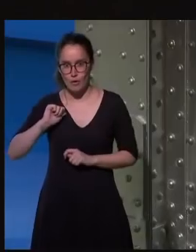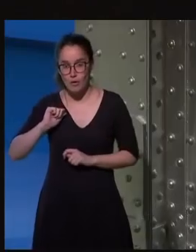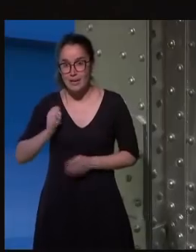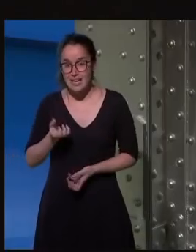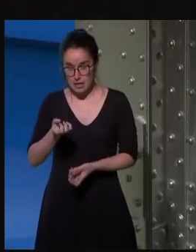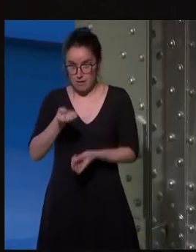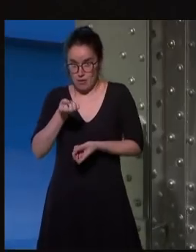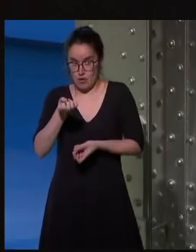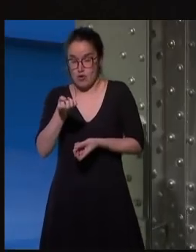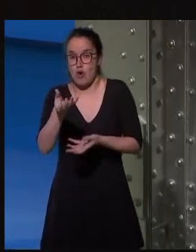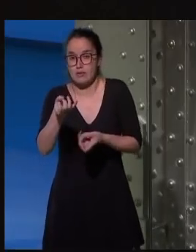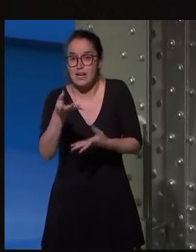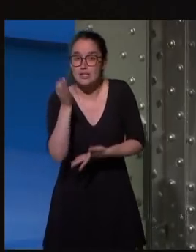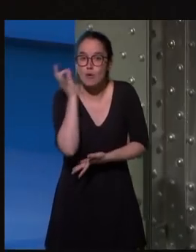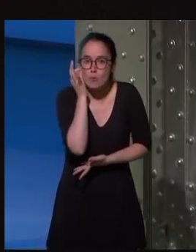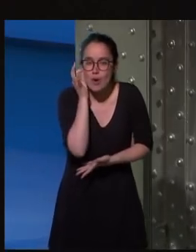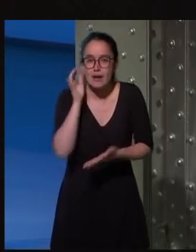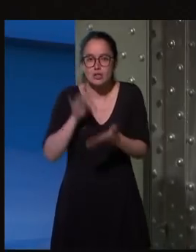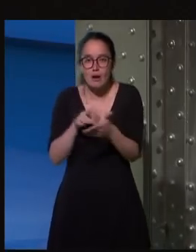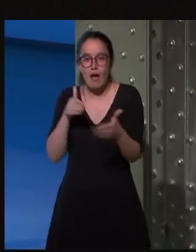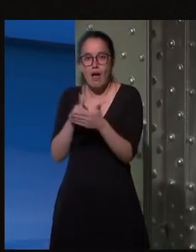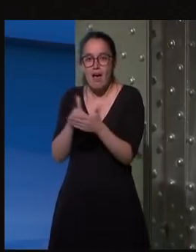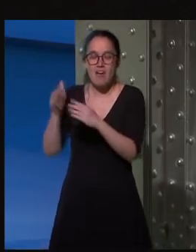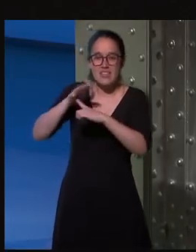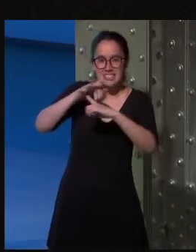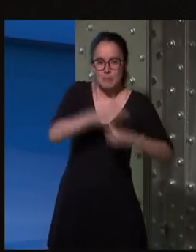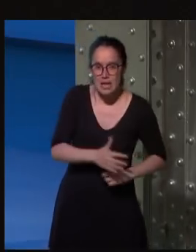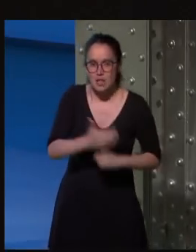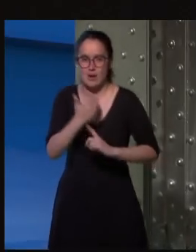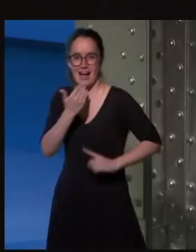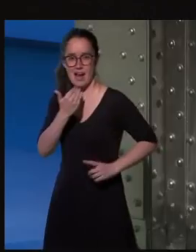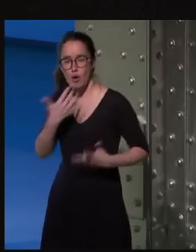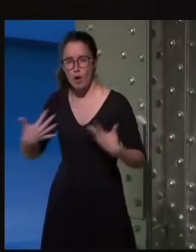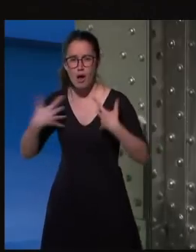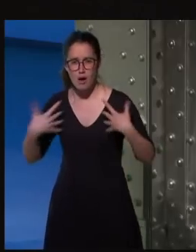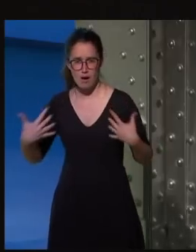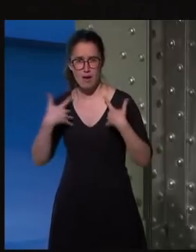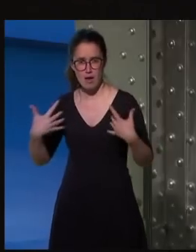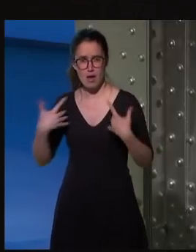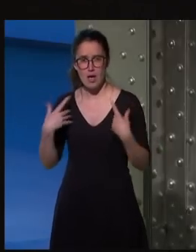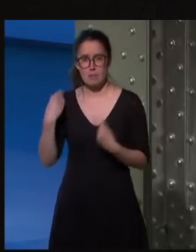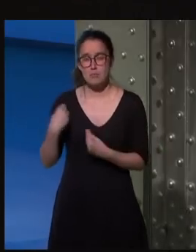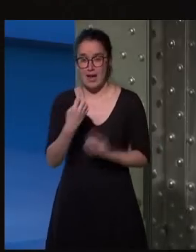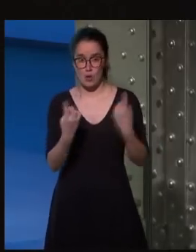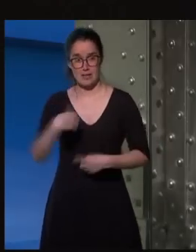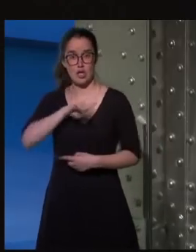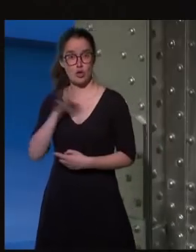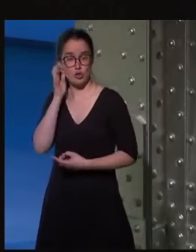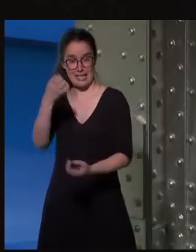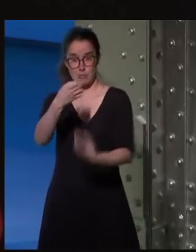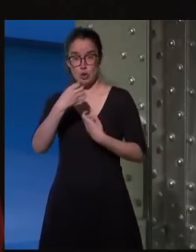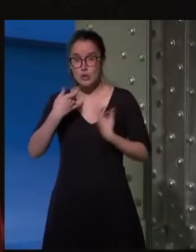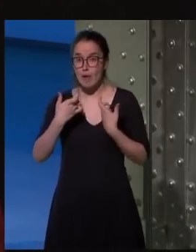y contarnos si como mujer has tenido discriminaciones, si has pasado por todas esas penalidades que algunas de nosotras te hemos contado